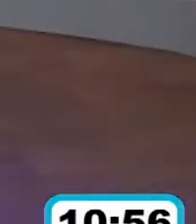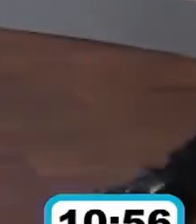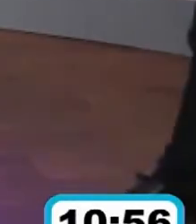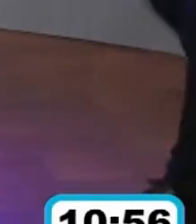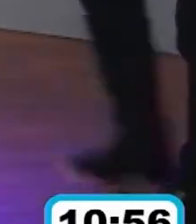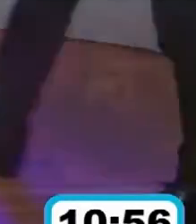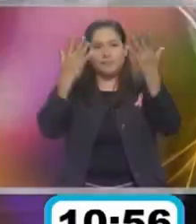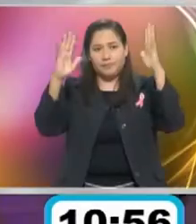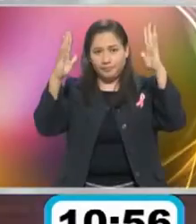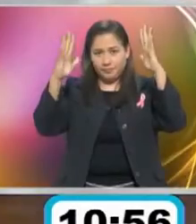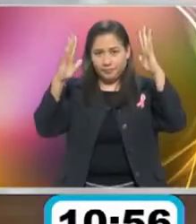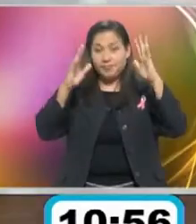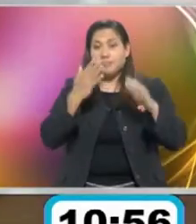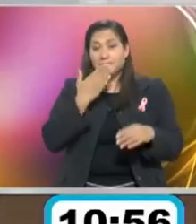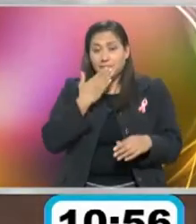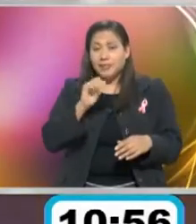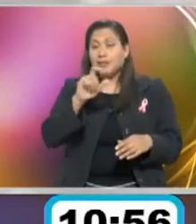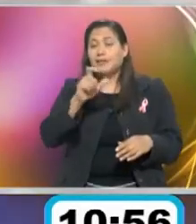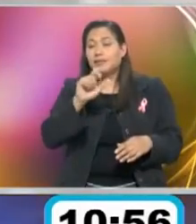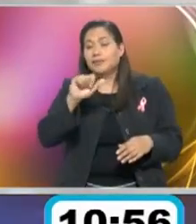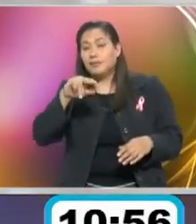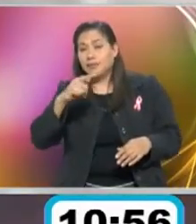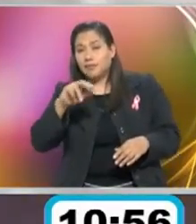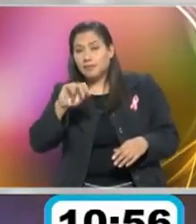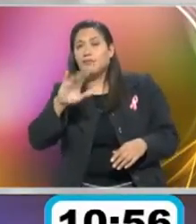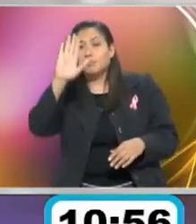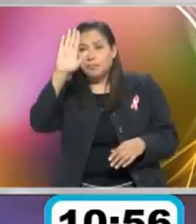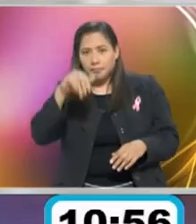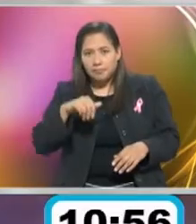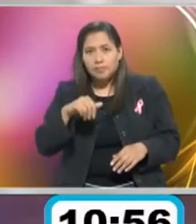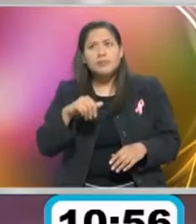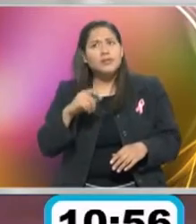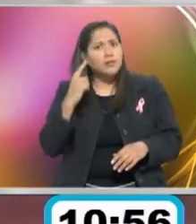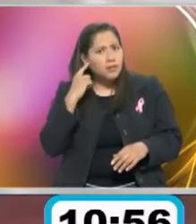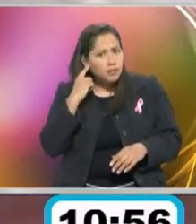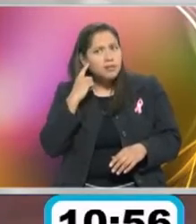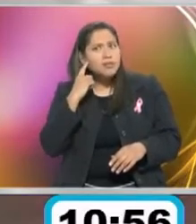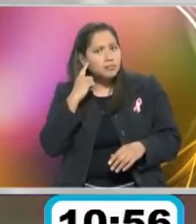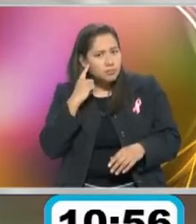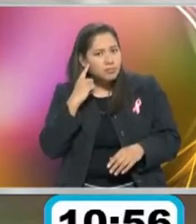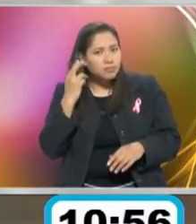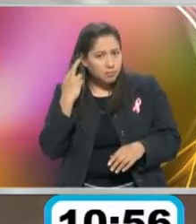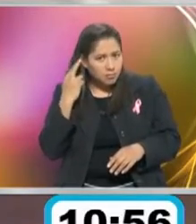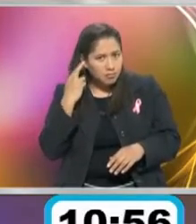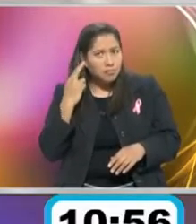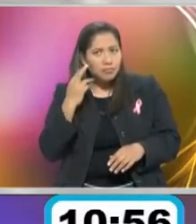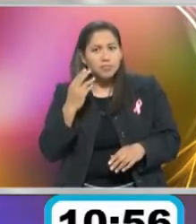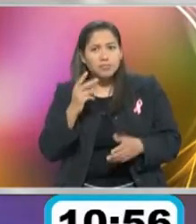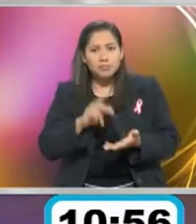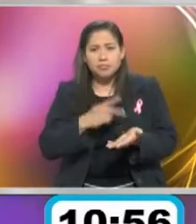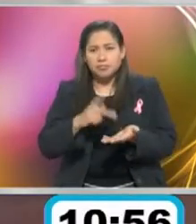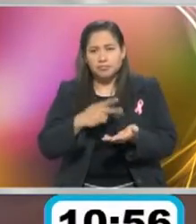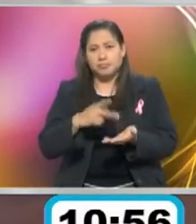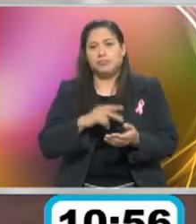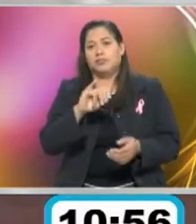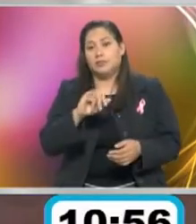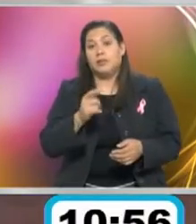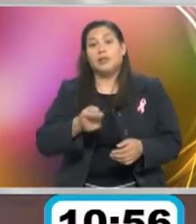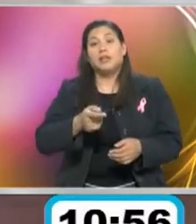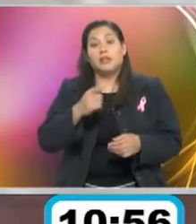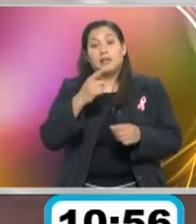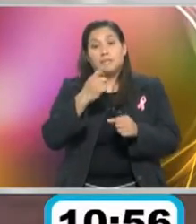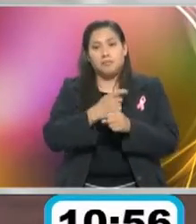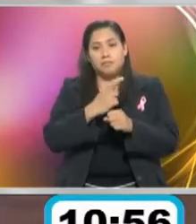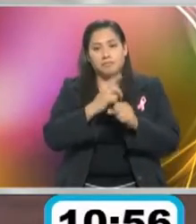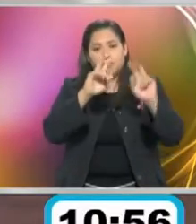una vez. ¡Bravo, Alex Anguiano! Ven, este sencillo que Ven. está suene y suene por todas partes, ¿no es así? Ya estamos en los primeros lugares